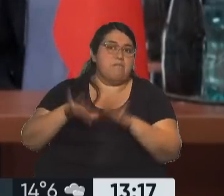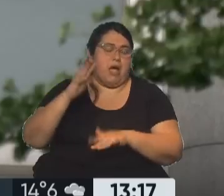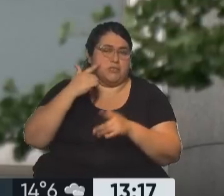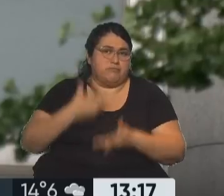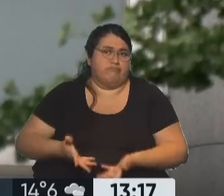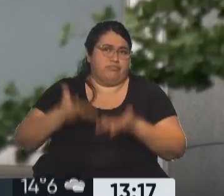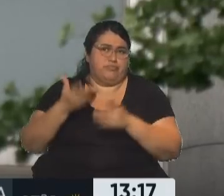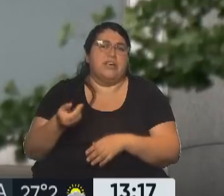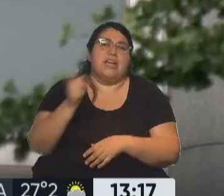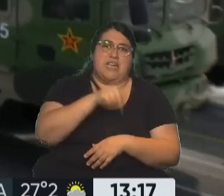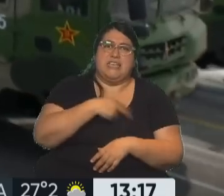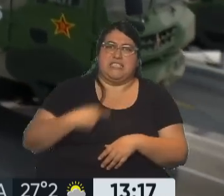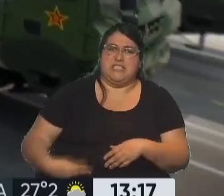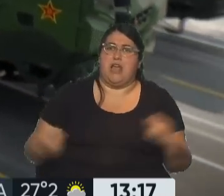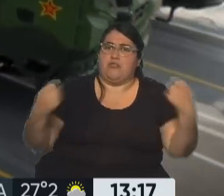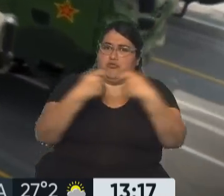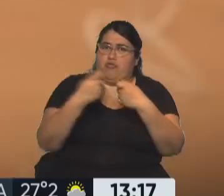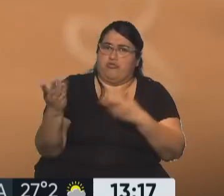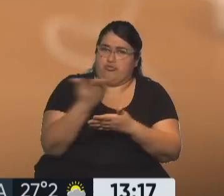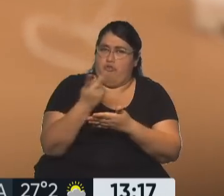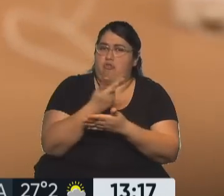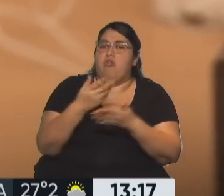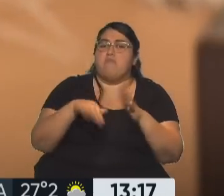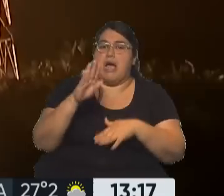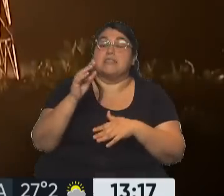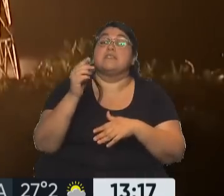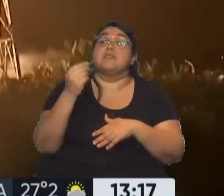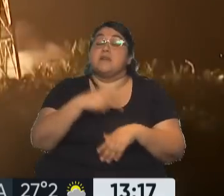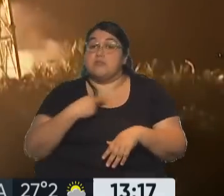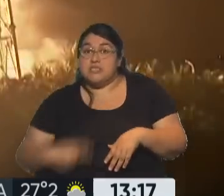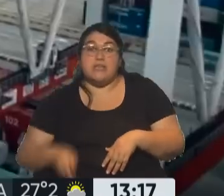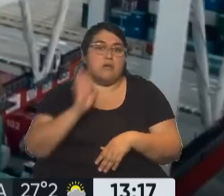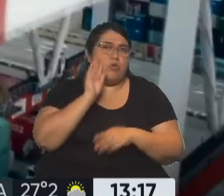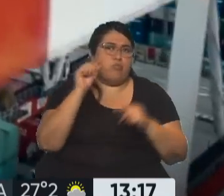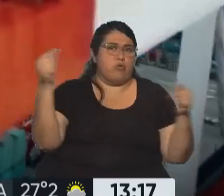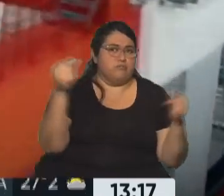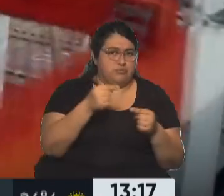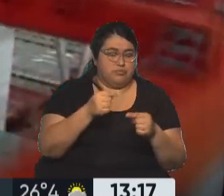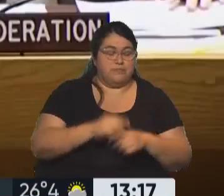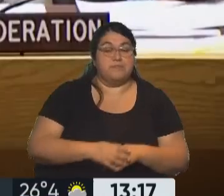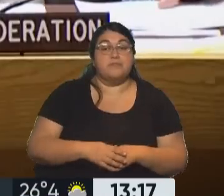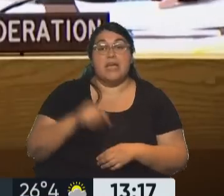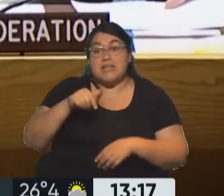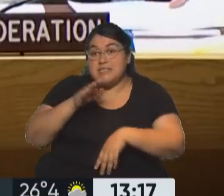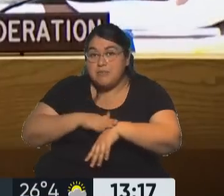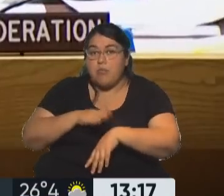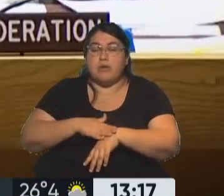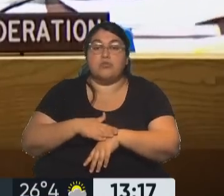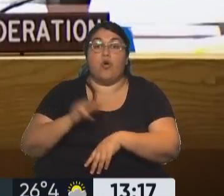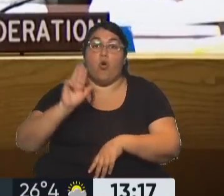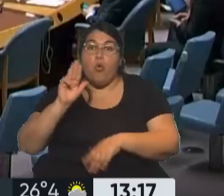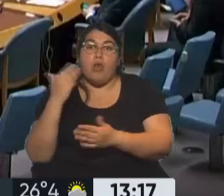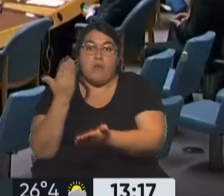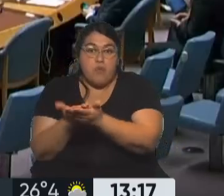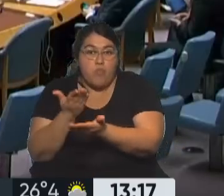China, primus inter pares, en su disputa con los Estados Unidos por la hegemonía global. En este contexto, la propuesta de Lula de ampliar